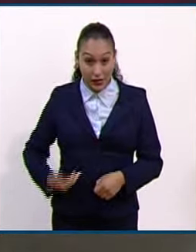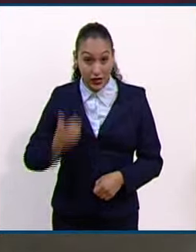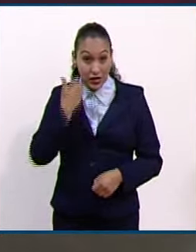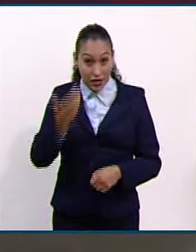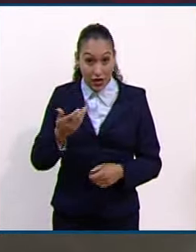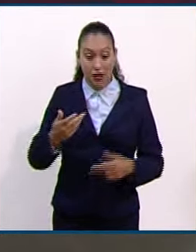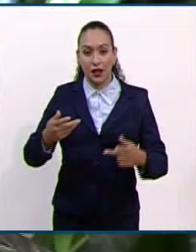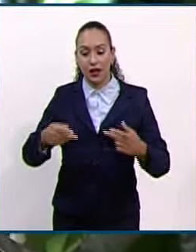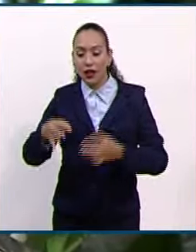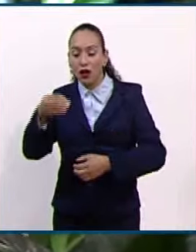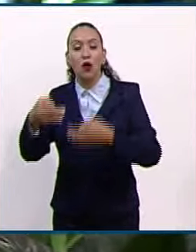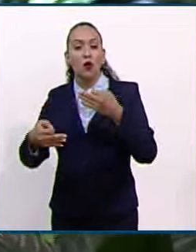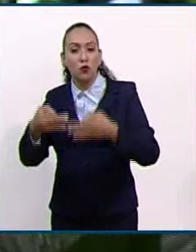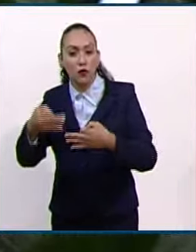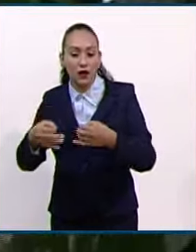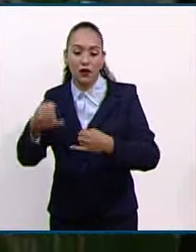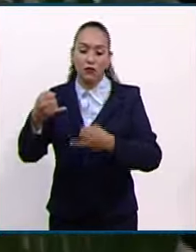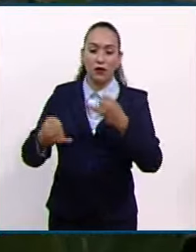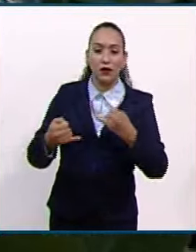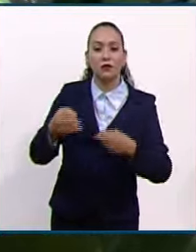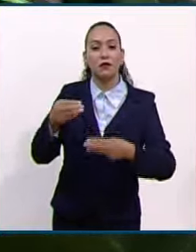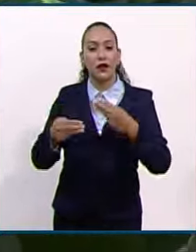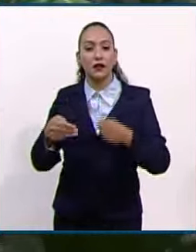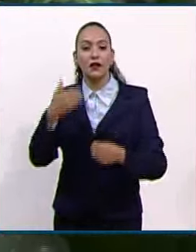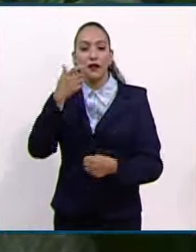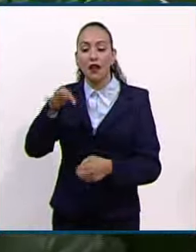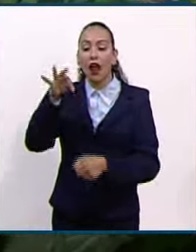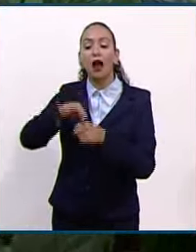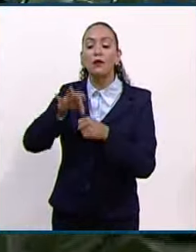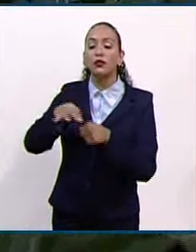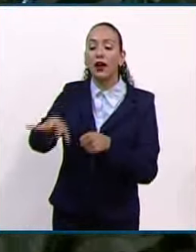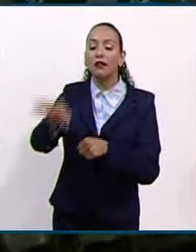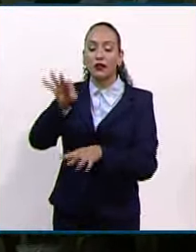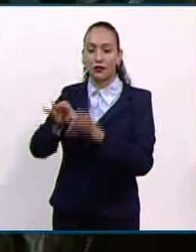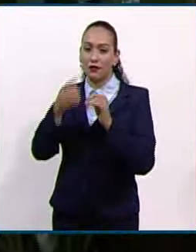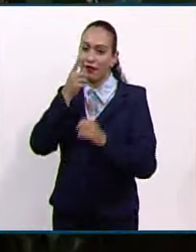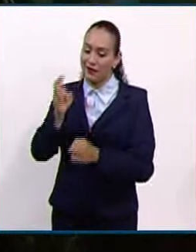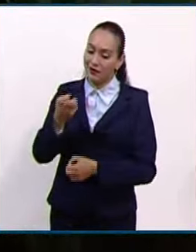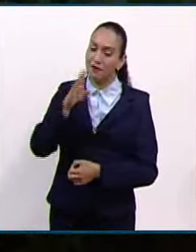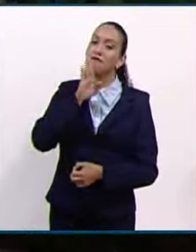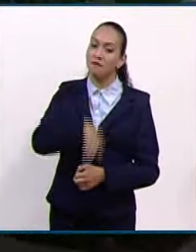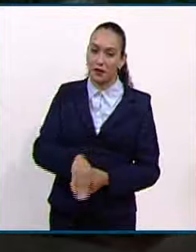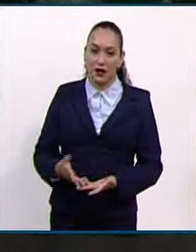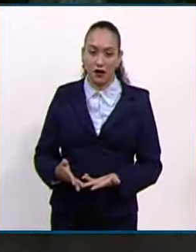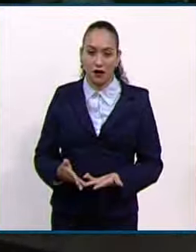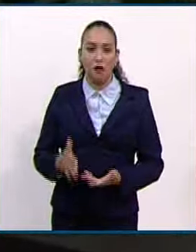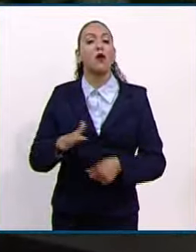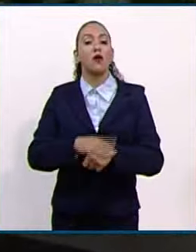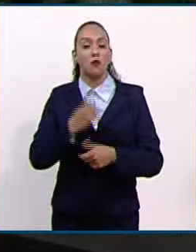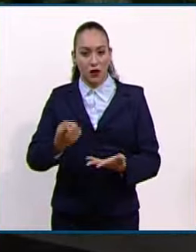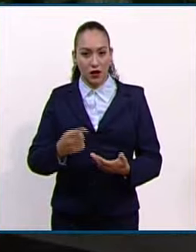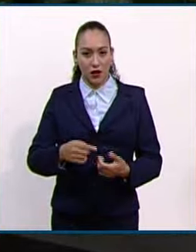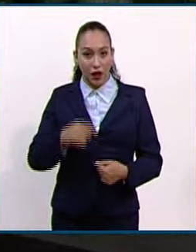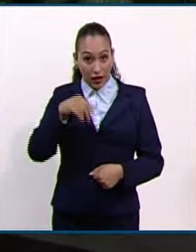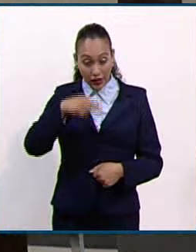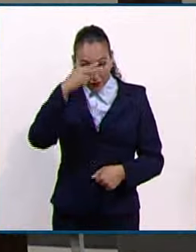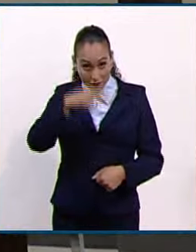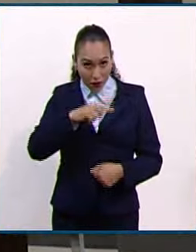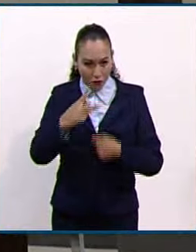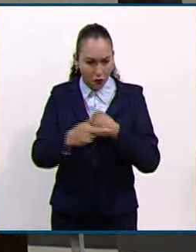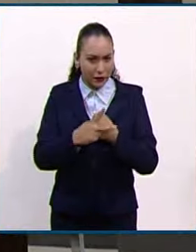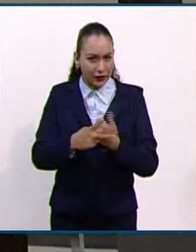jueces y magistrados, tanto a nivel federal como local. Indicó que en un país dominado por la inseguridad y la violencia,